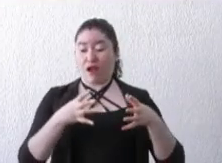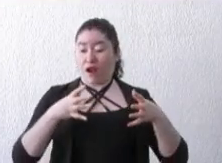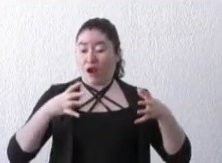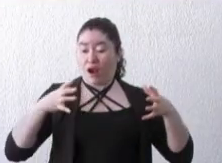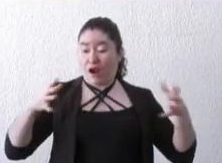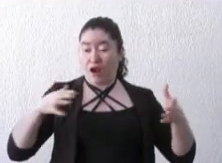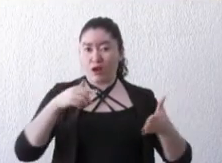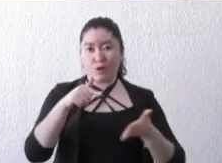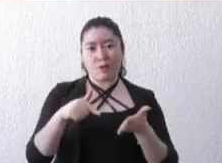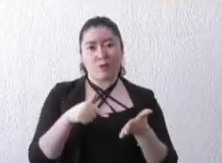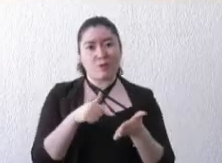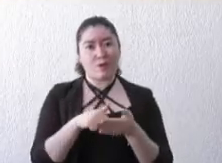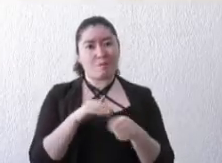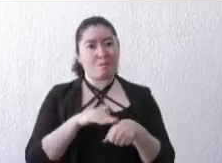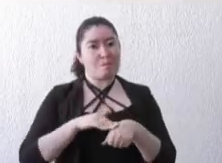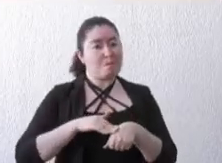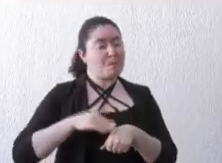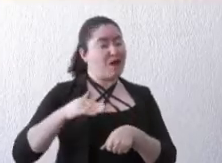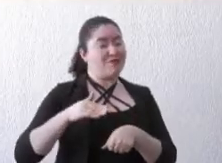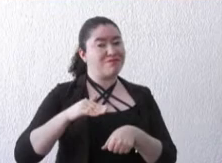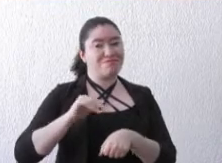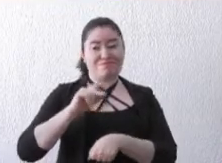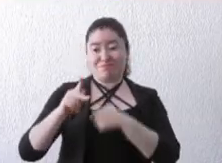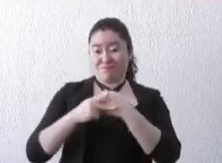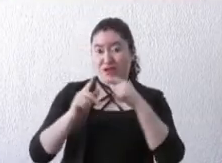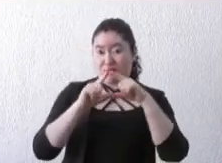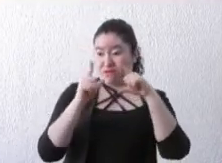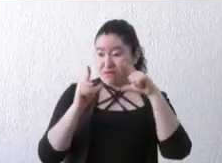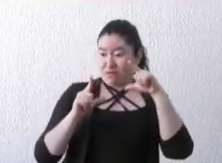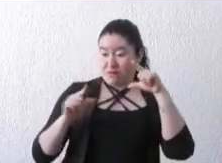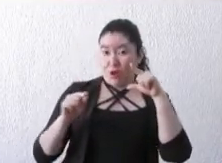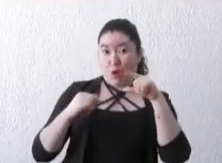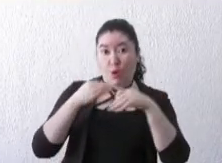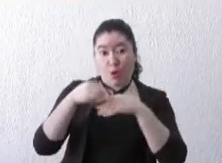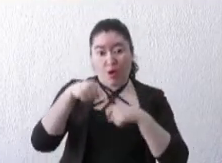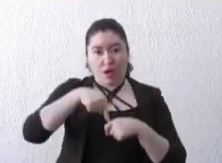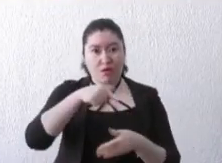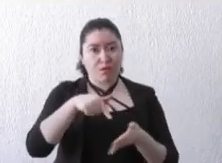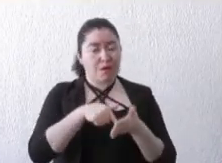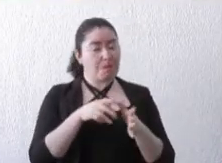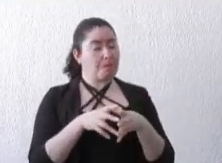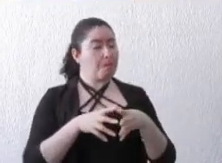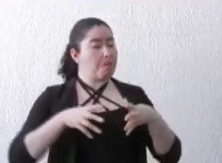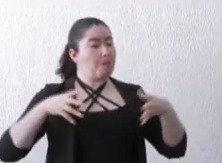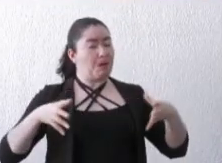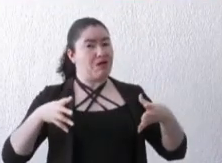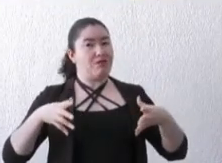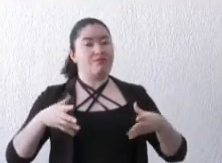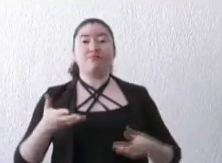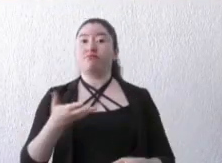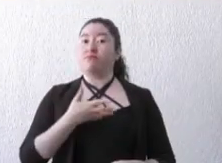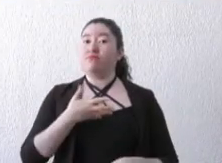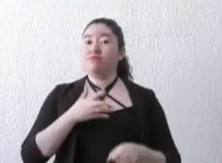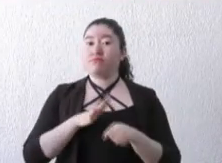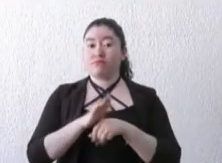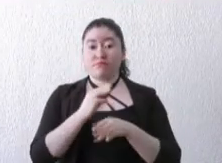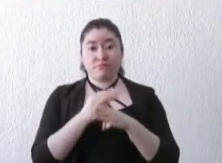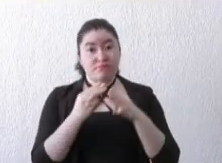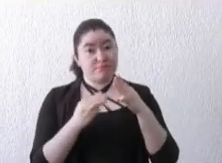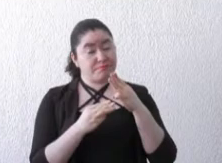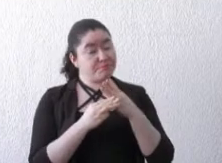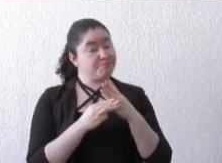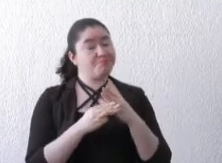que existe en todo el país, que tiene un equipamiento